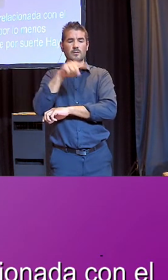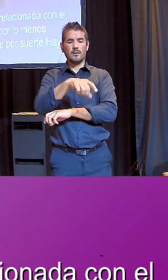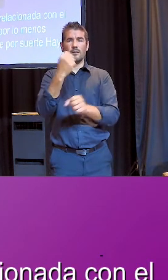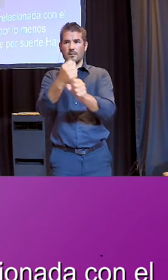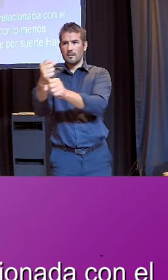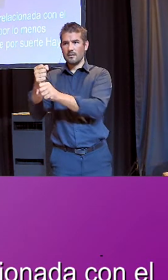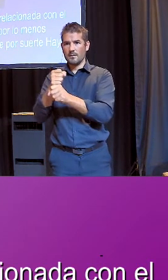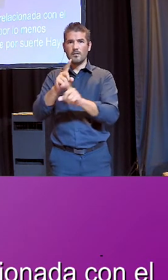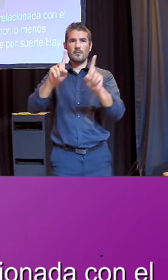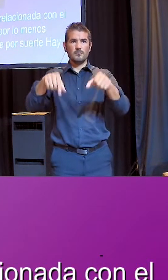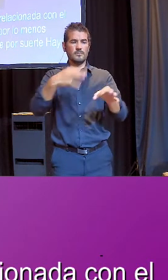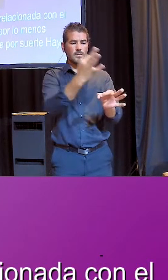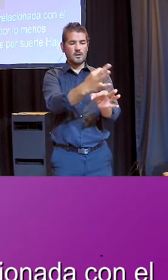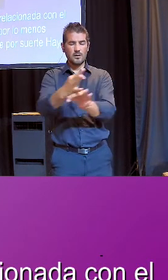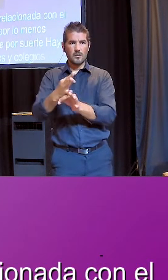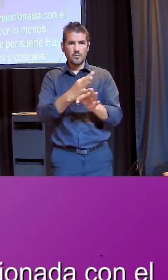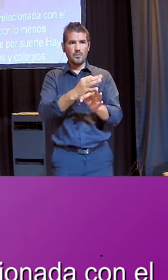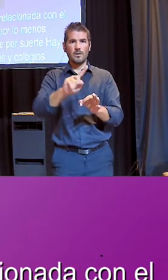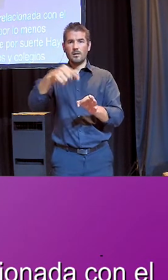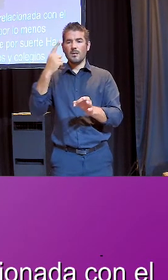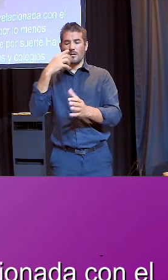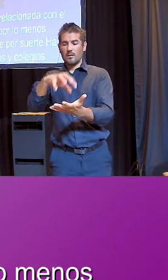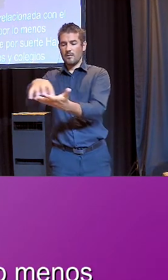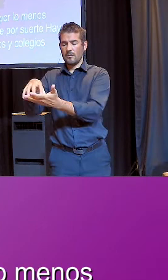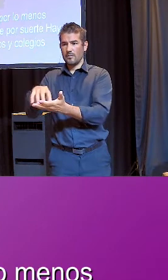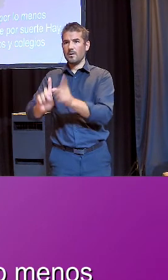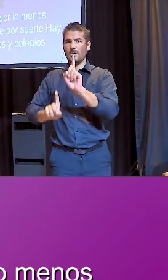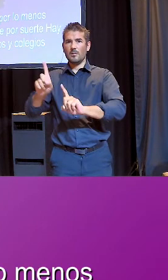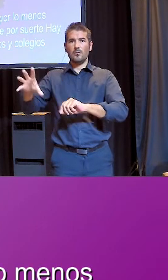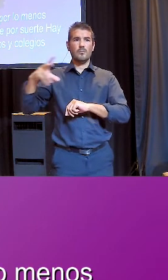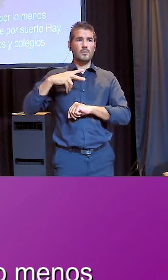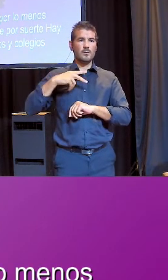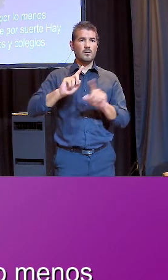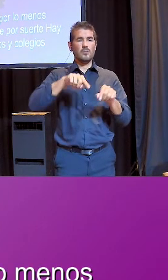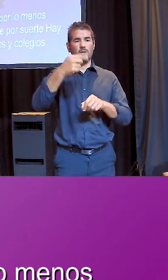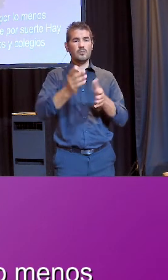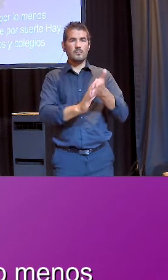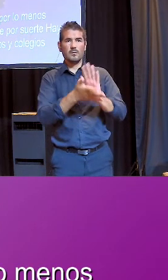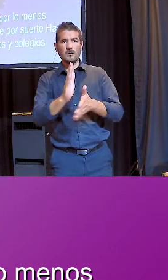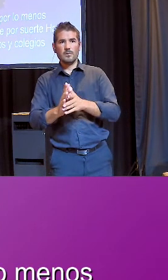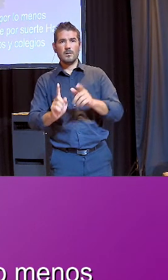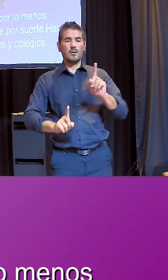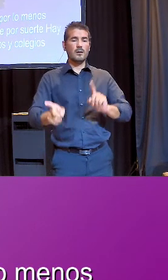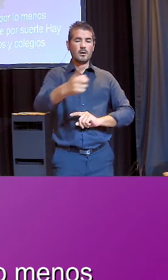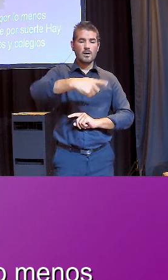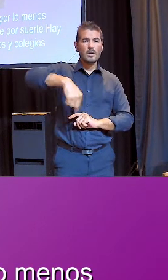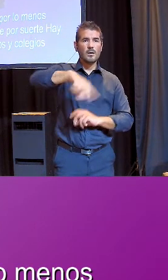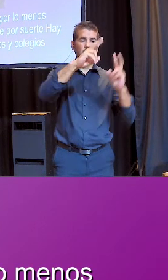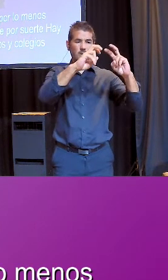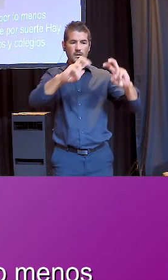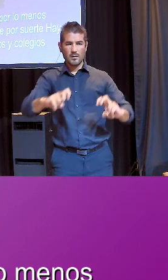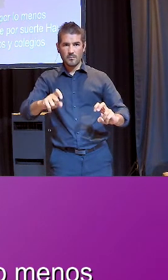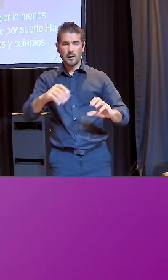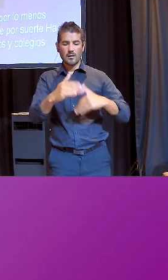centros y colegios públicos y privados que se dedican a financiar investigación y a generar reuniones